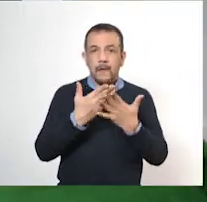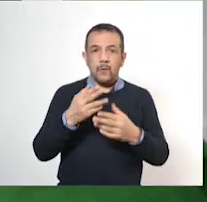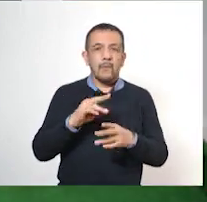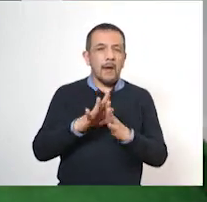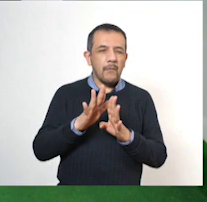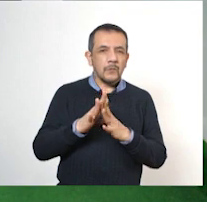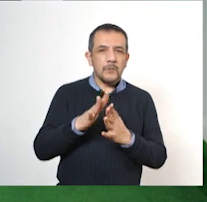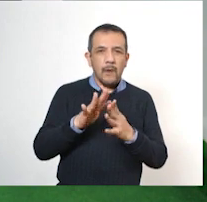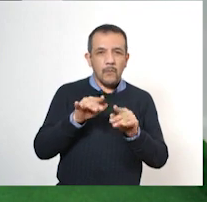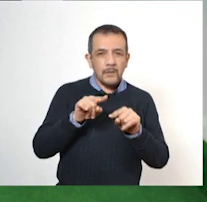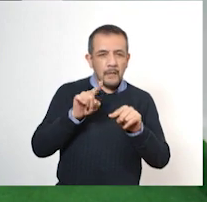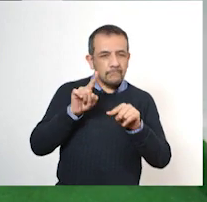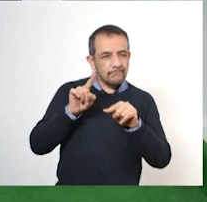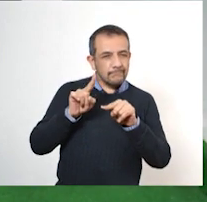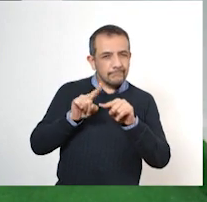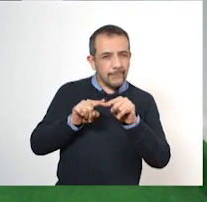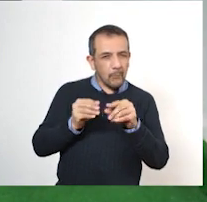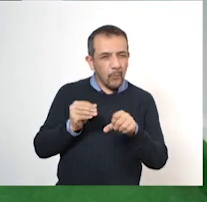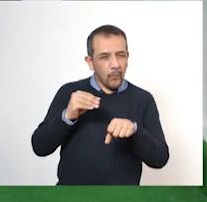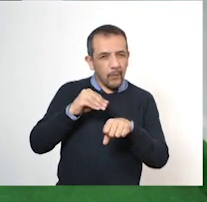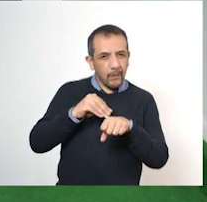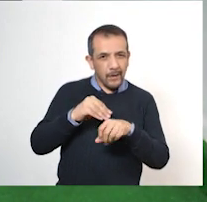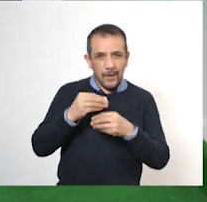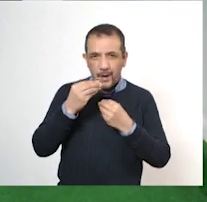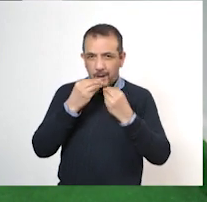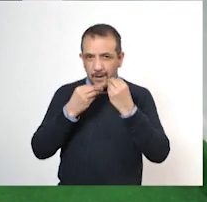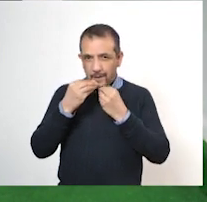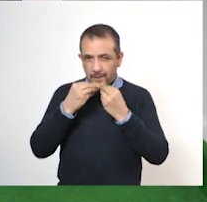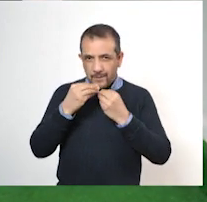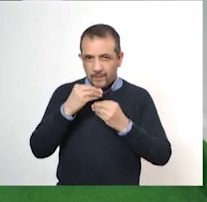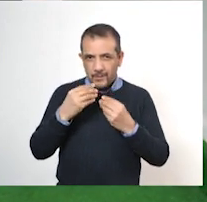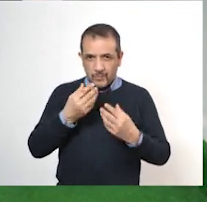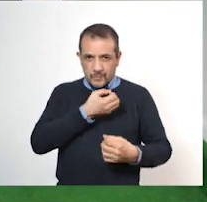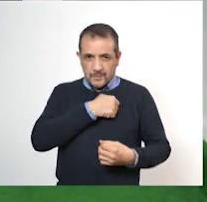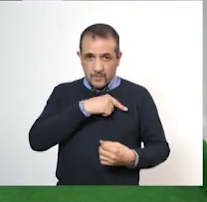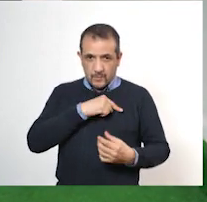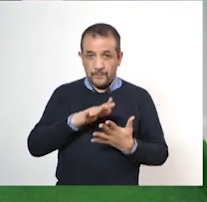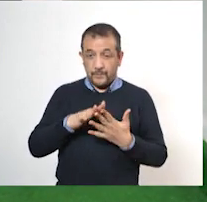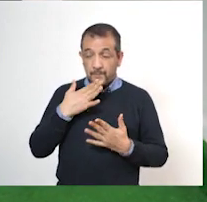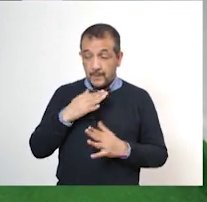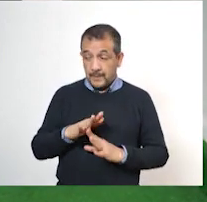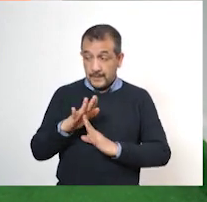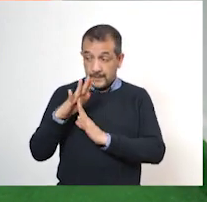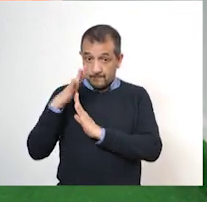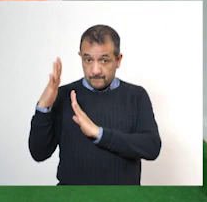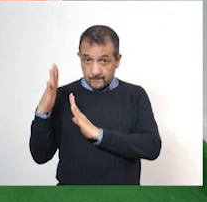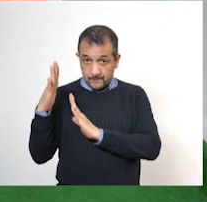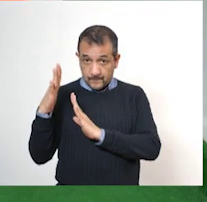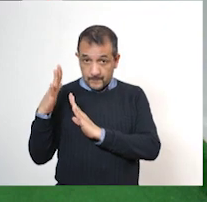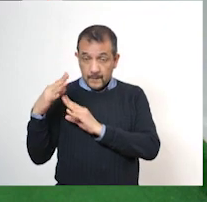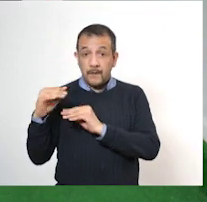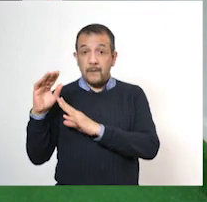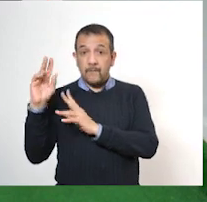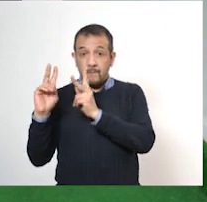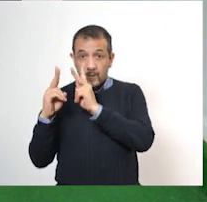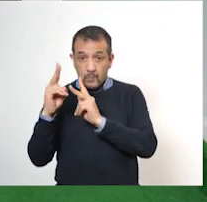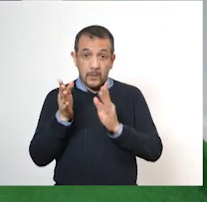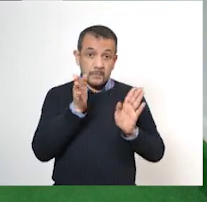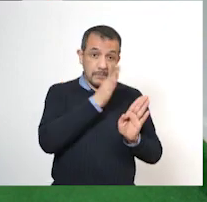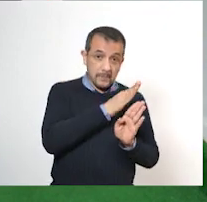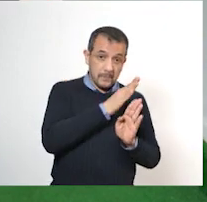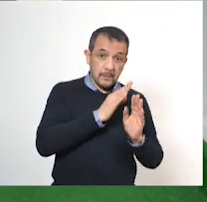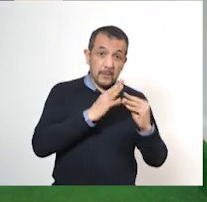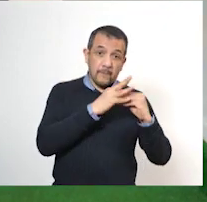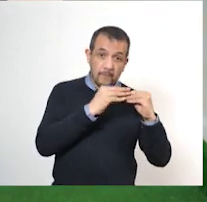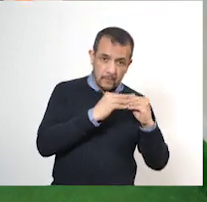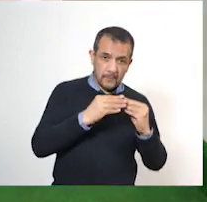Vamos a utilizar una variante con alimentos saludables. En este caso, frutas de un lado y verduras del otro lado. ¿De acuerdo? ¡Vamos a